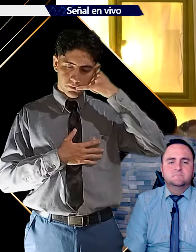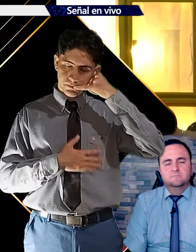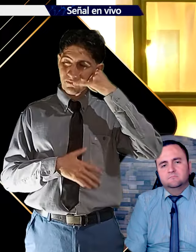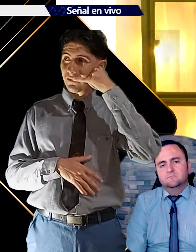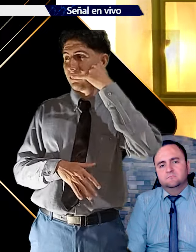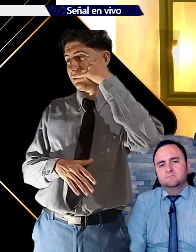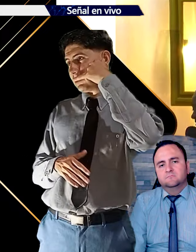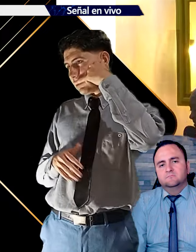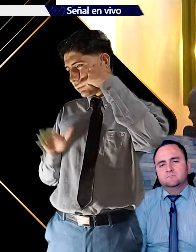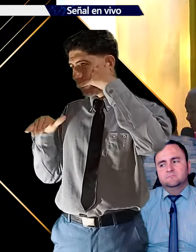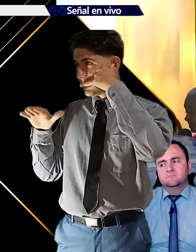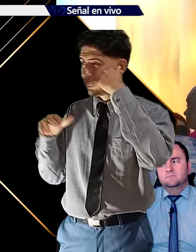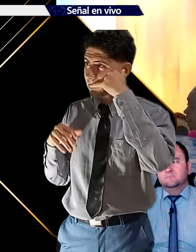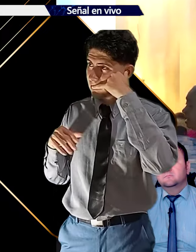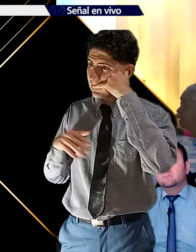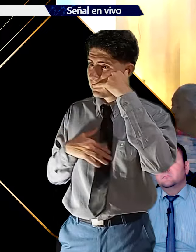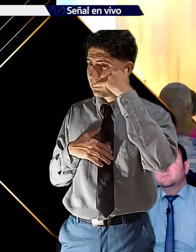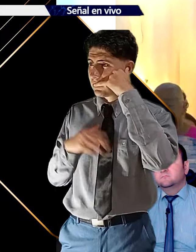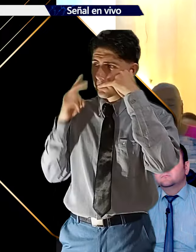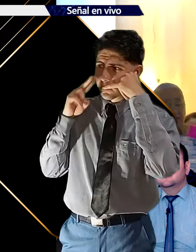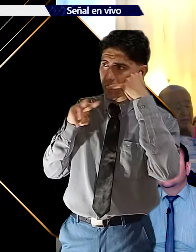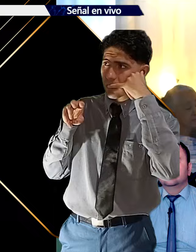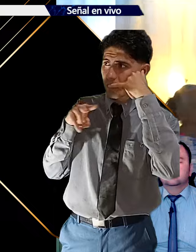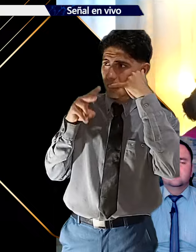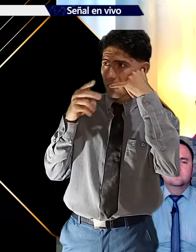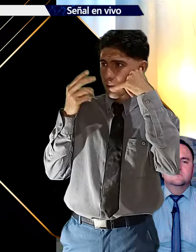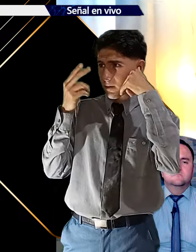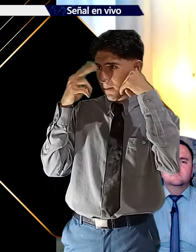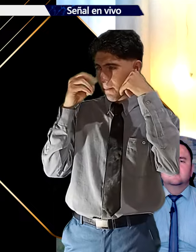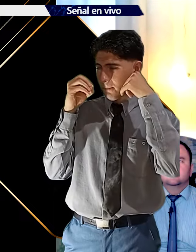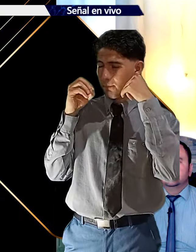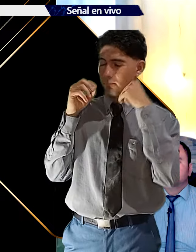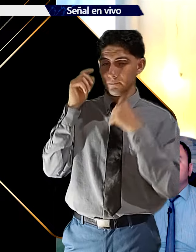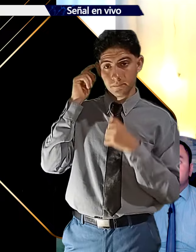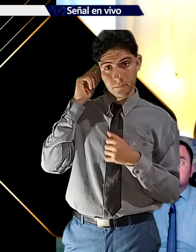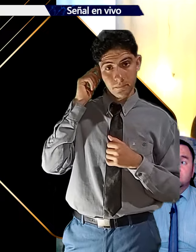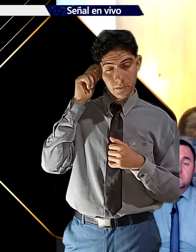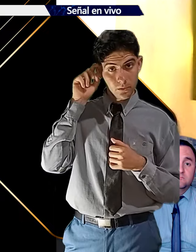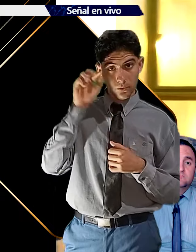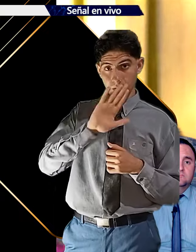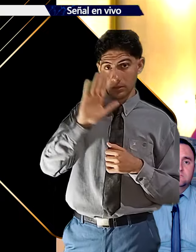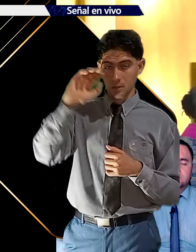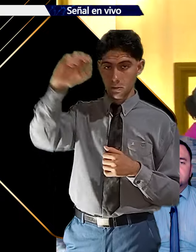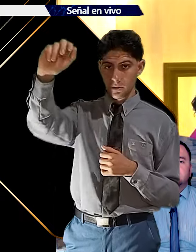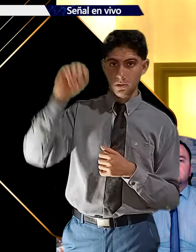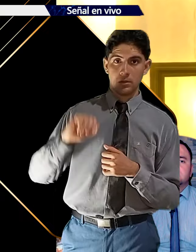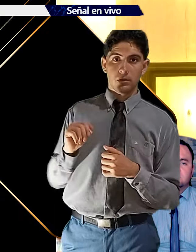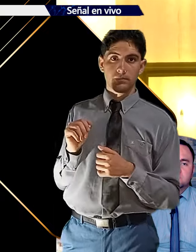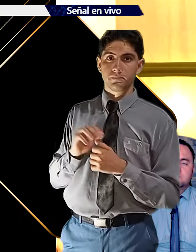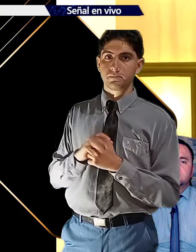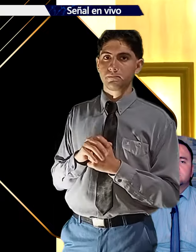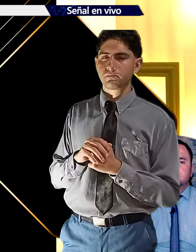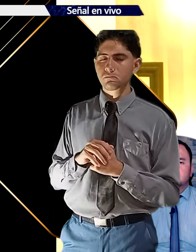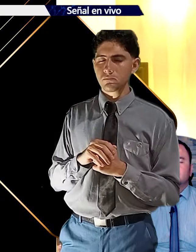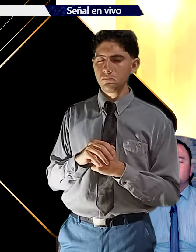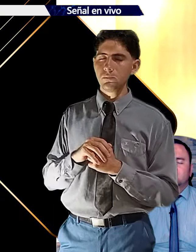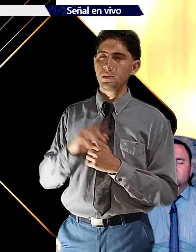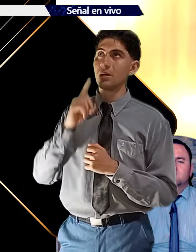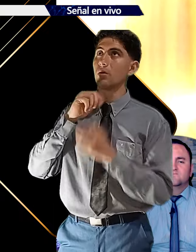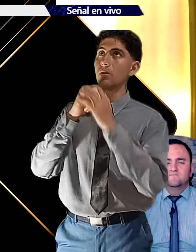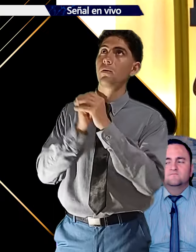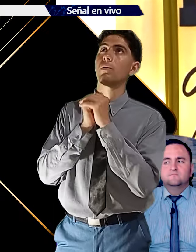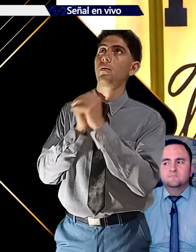Una mamá me llama un día: mis hermanas, estoy notando que mi hijo adolescente, por favor, papás,